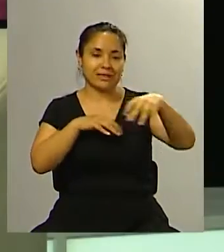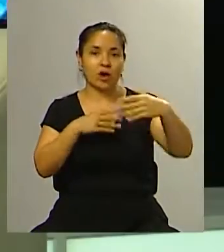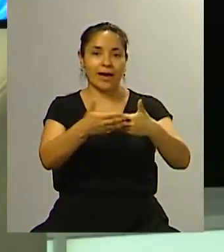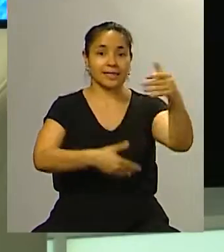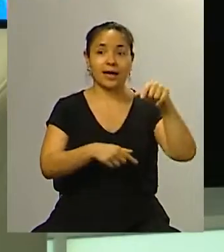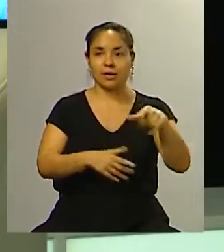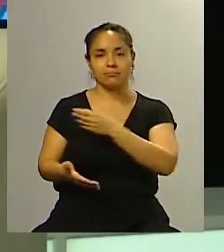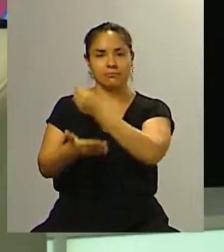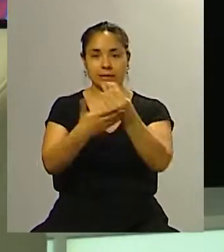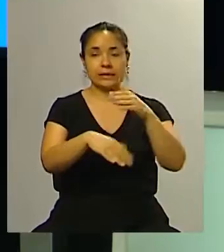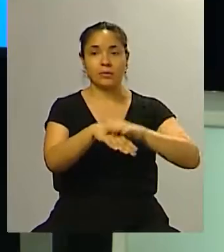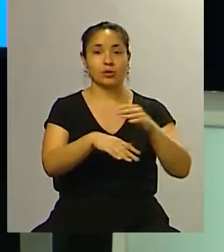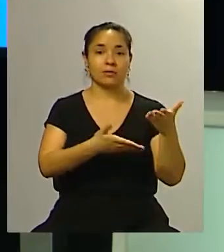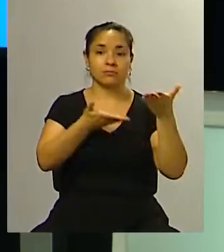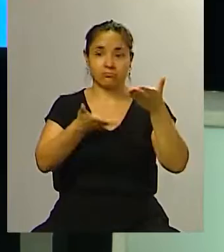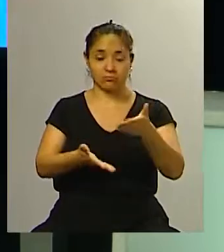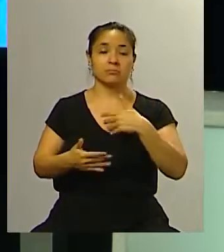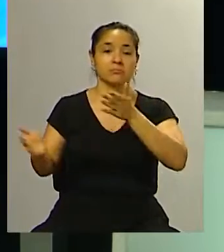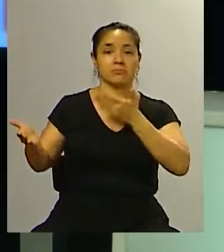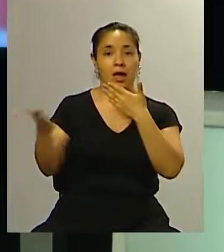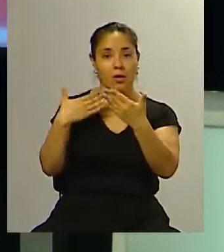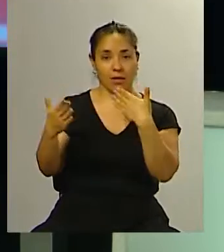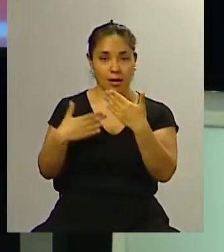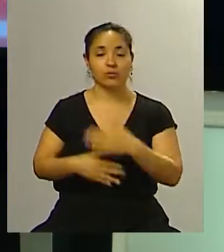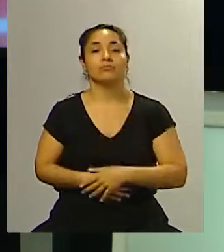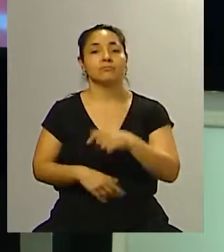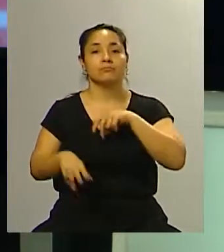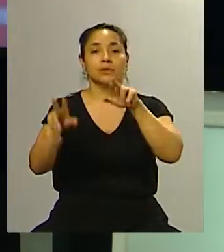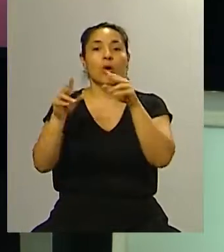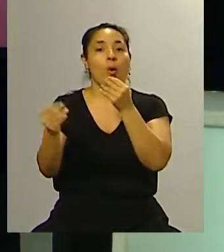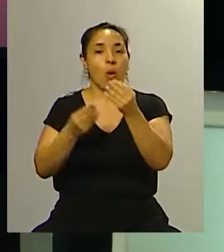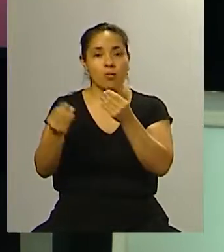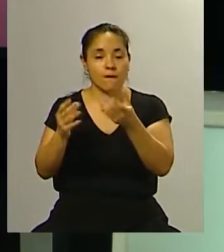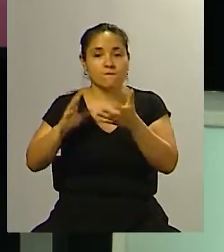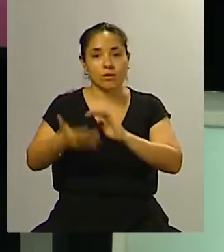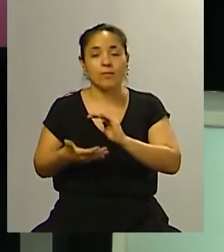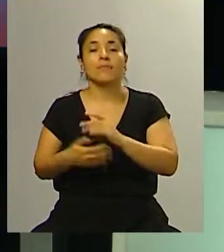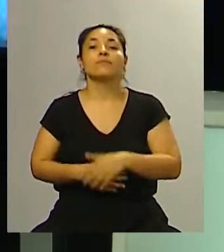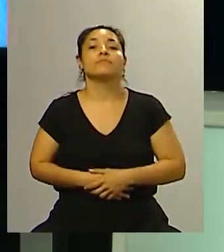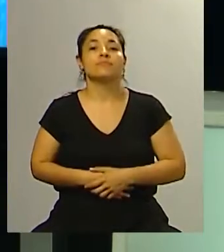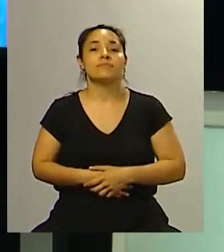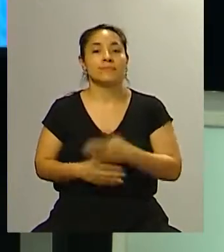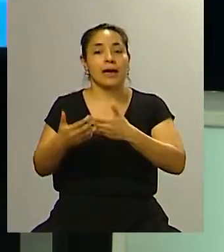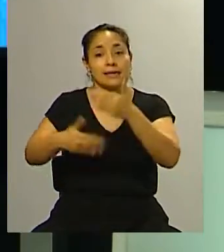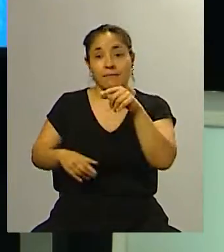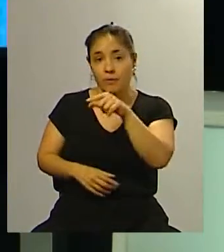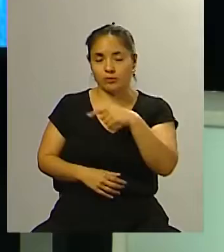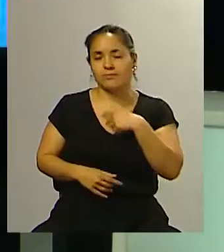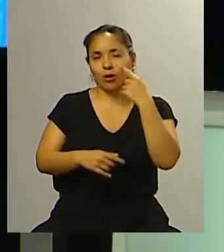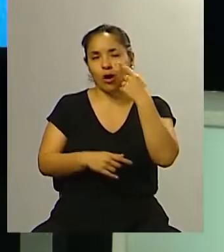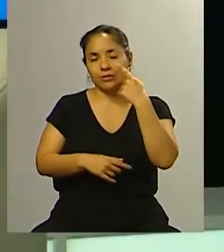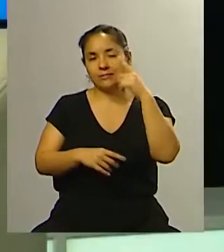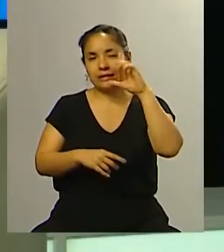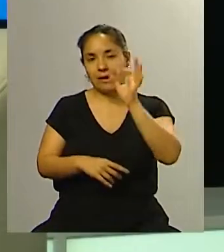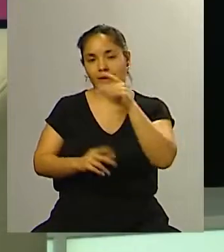ahora, desde el lugar en el que estás, Romina, ¿cómo evalúas vos? Digo, teniendo en cuenta también los números, las estadísticas que